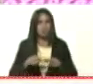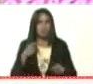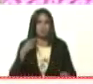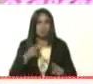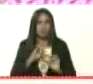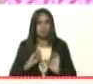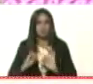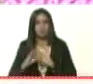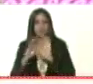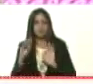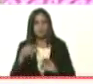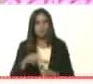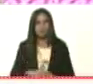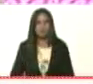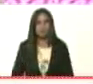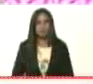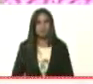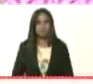dictador,